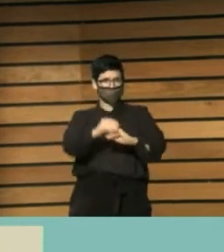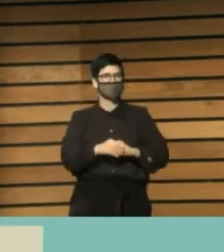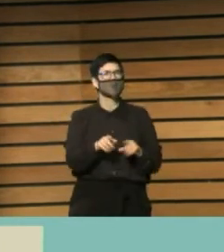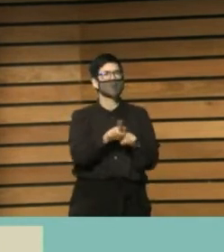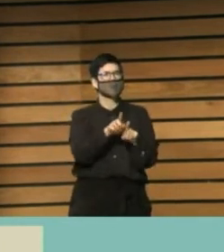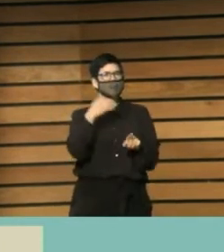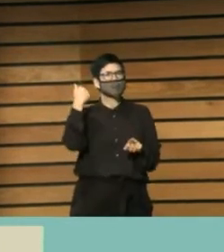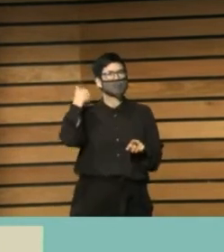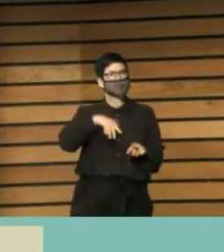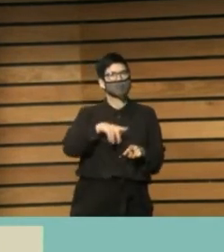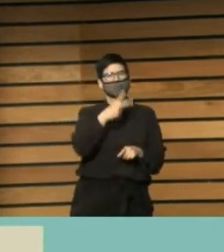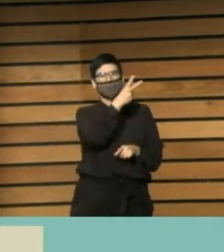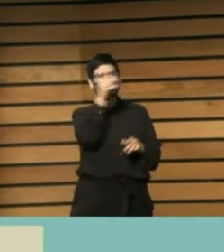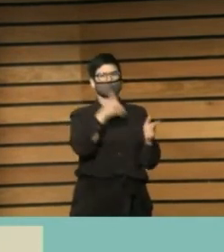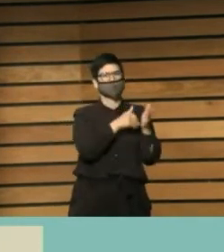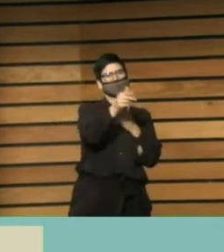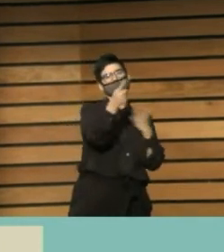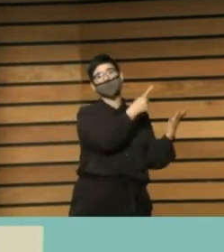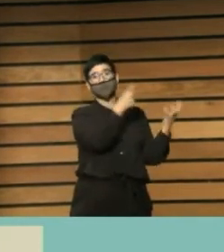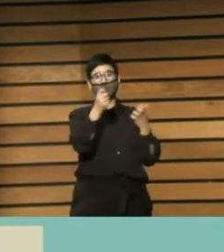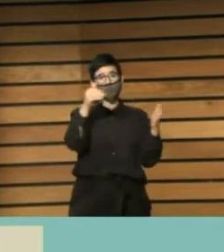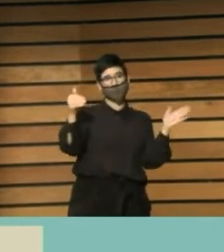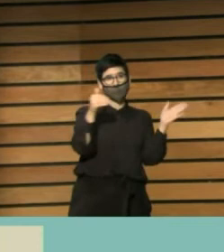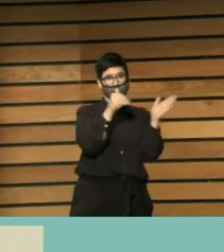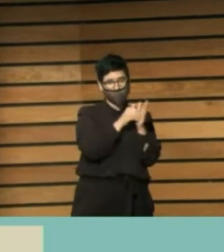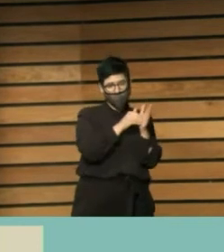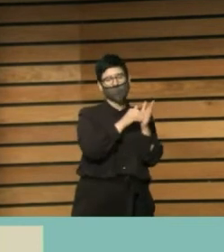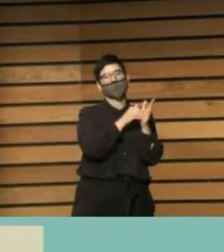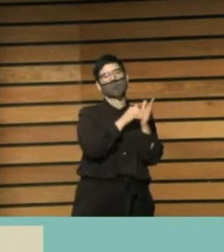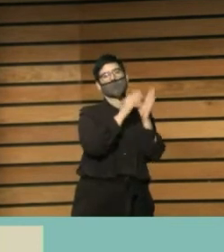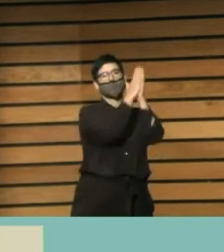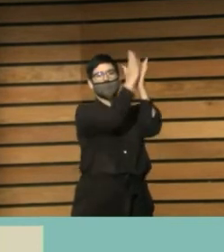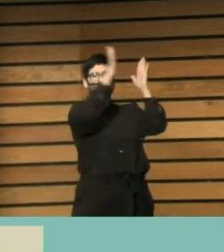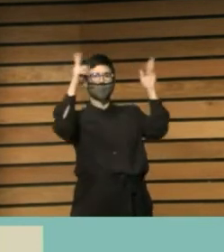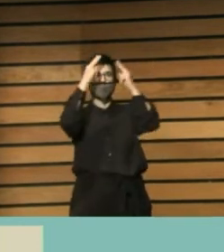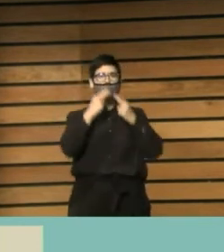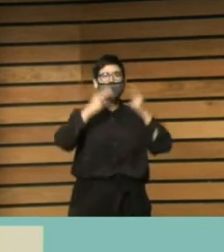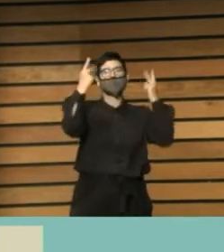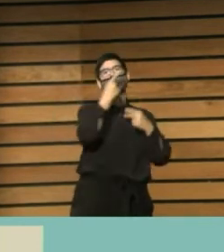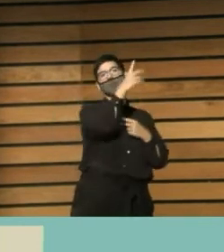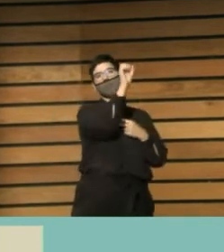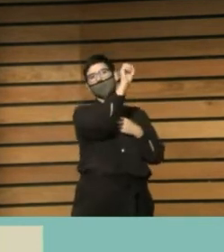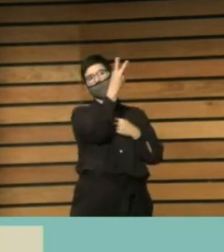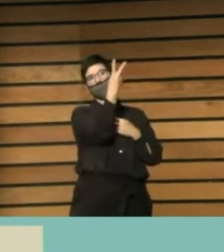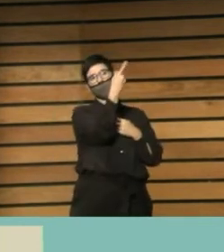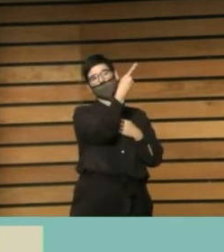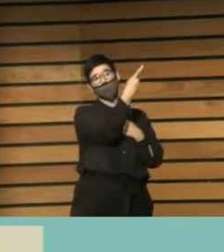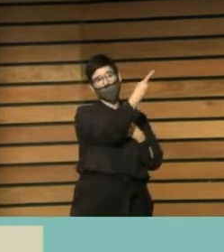de 2.600.000 bibliotecas públicas en esos 120 países del mundo.